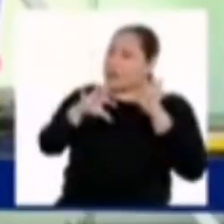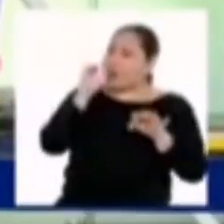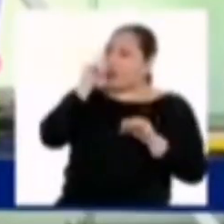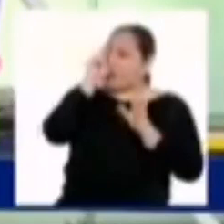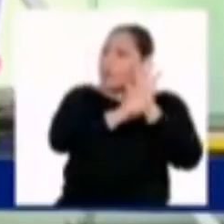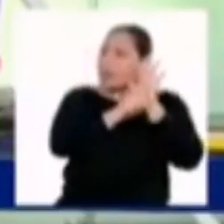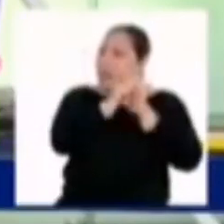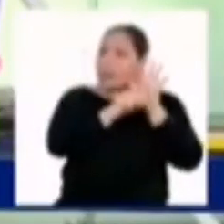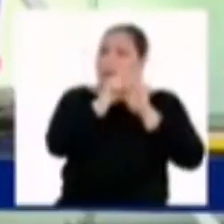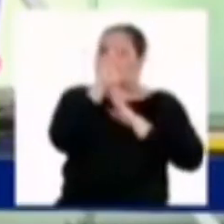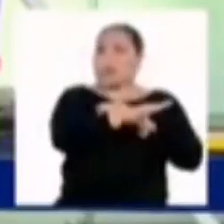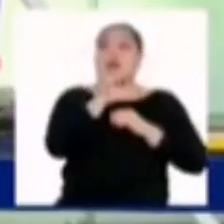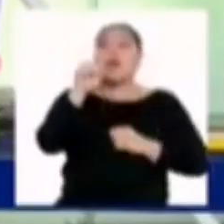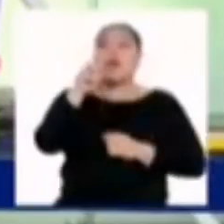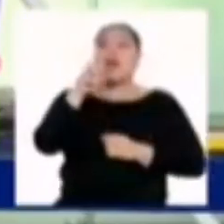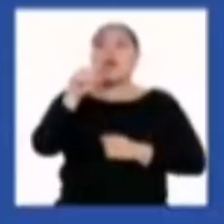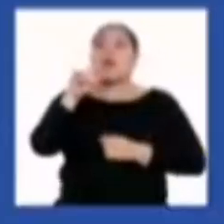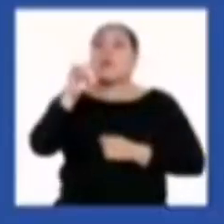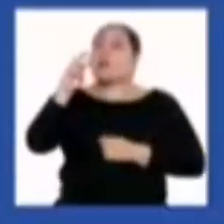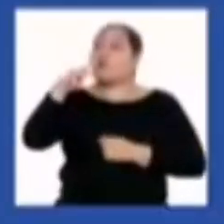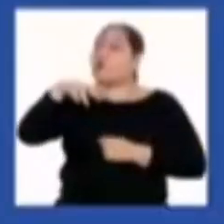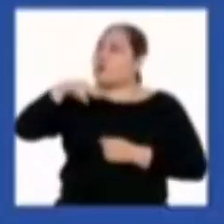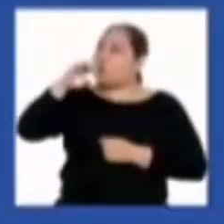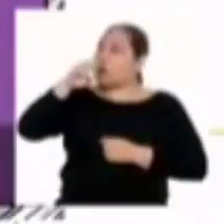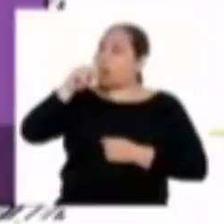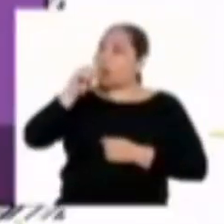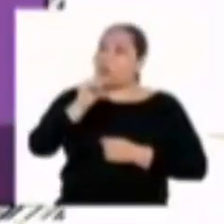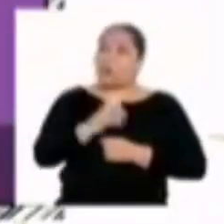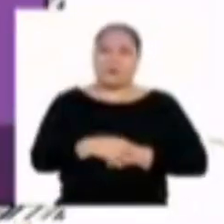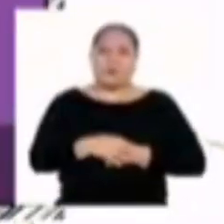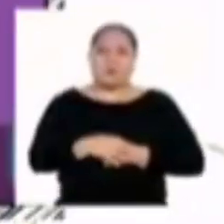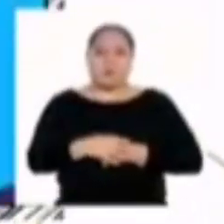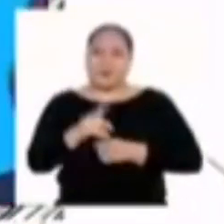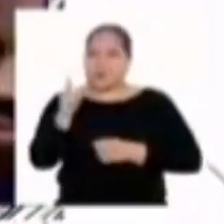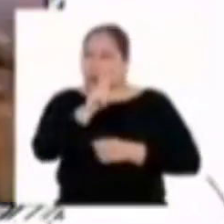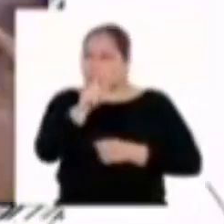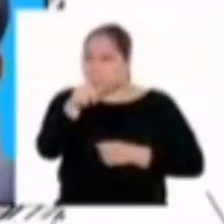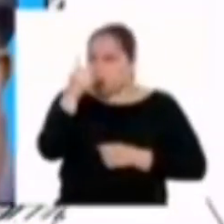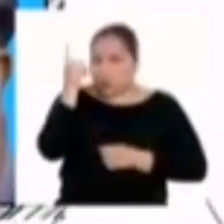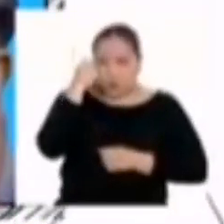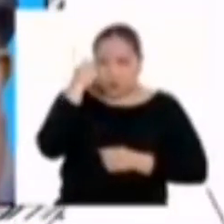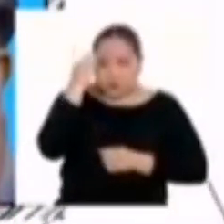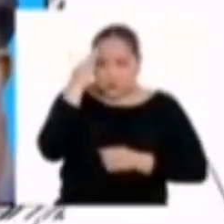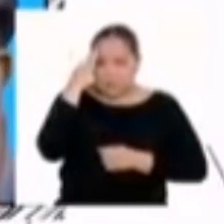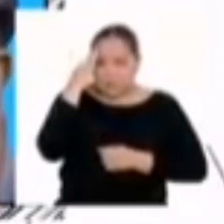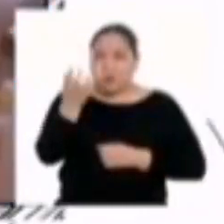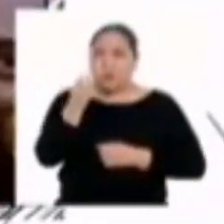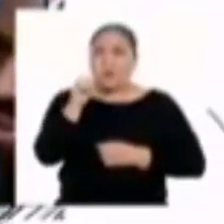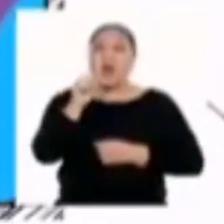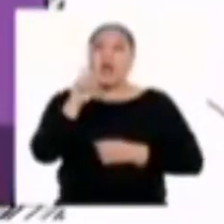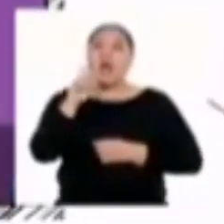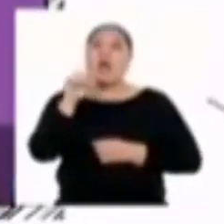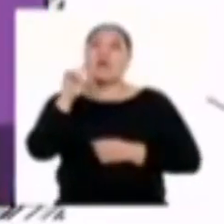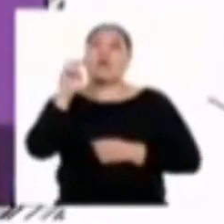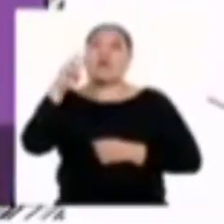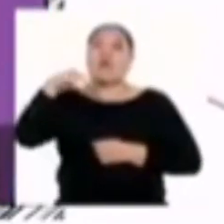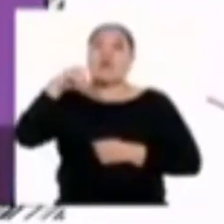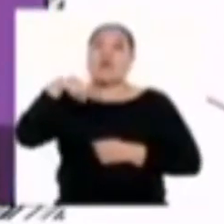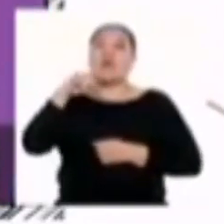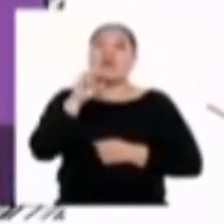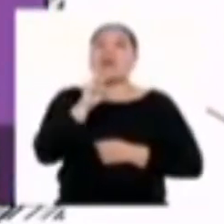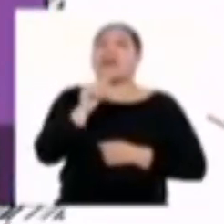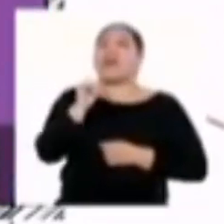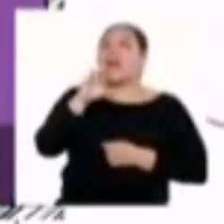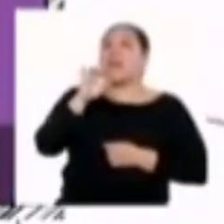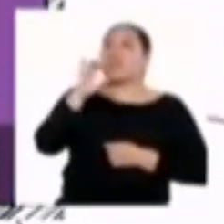un video sobre los argumentos. ¿Lo vemos? Por si no estabas enterado, un argumento racional es aquel mensaje